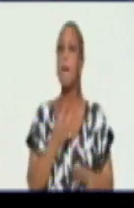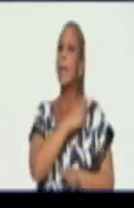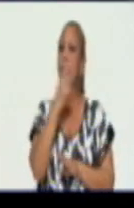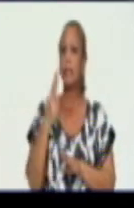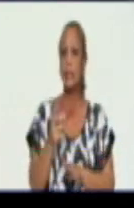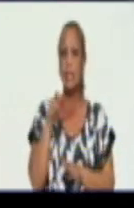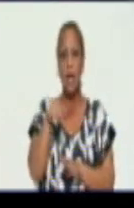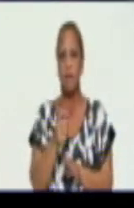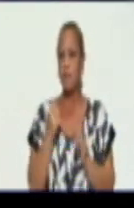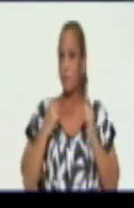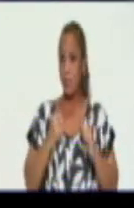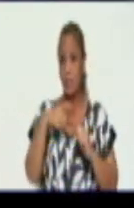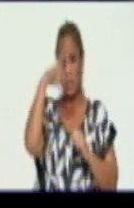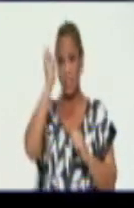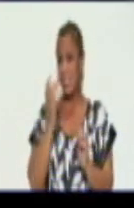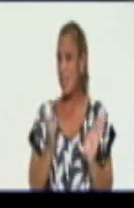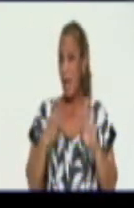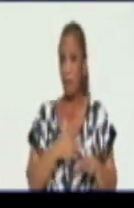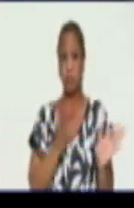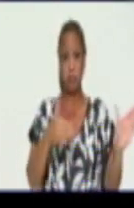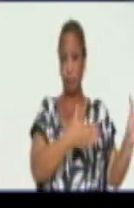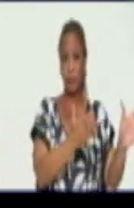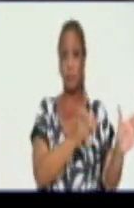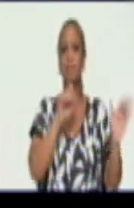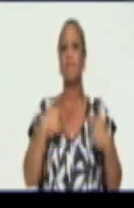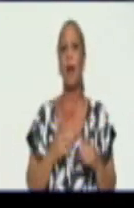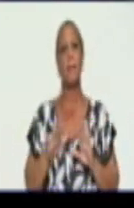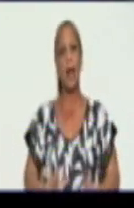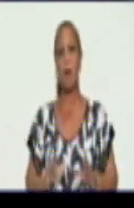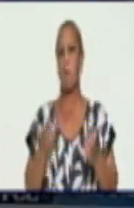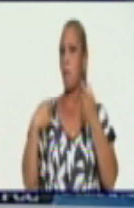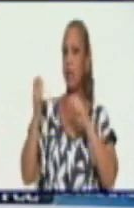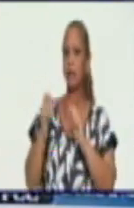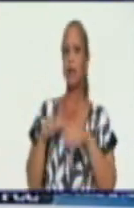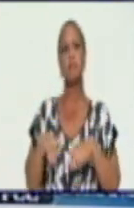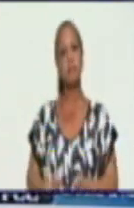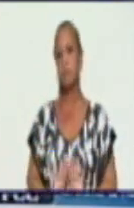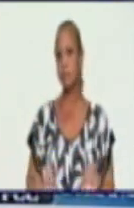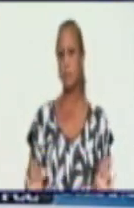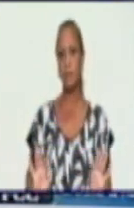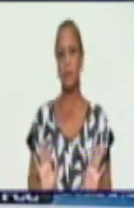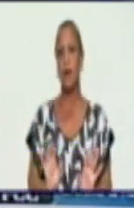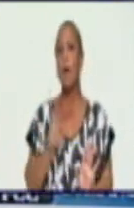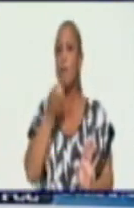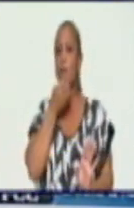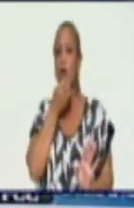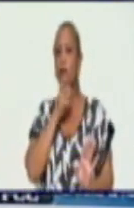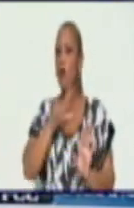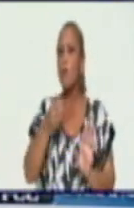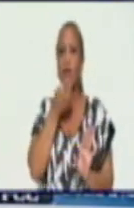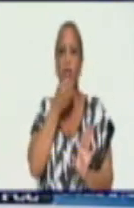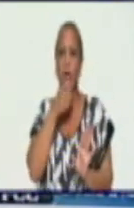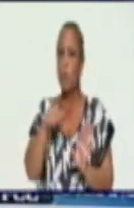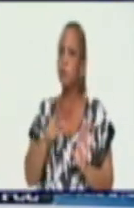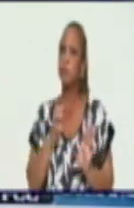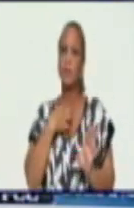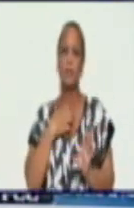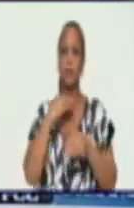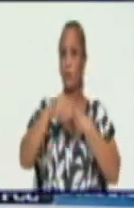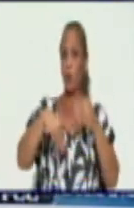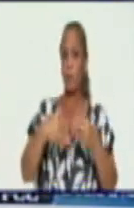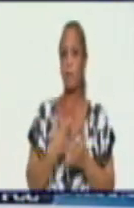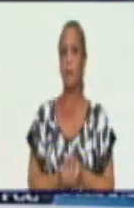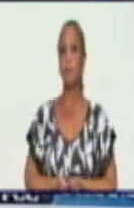desorden no paramos y páramo de verdad hay que enderezar eso no puede sobrepasar nosotros ese problema